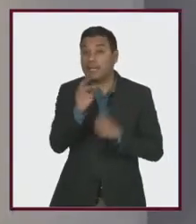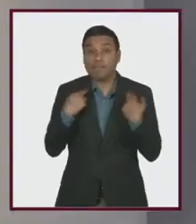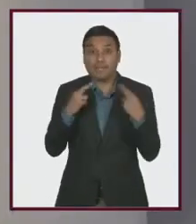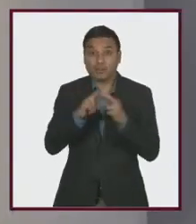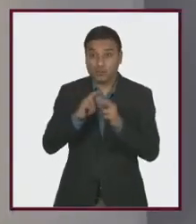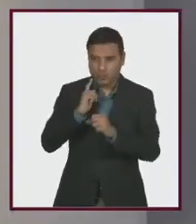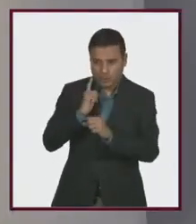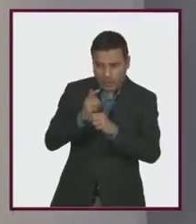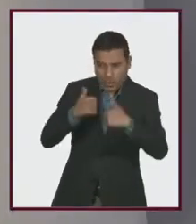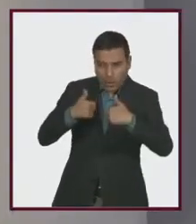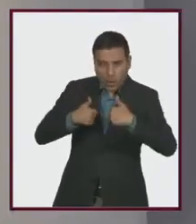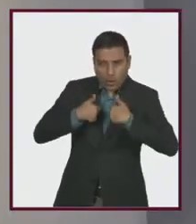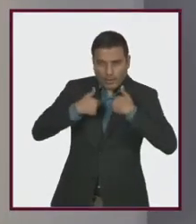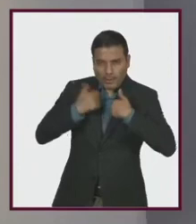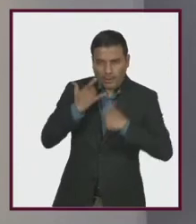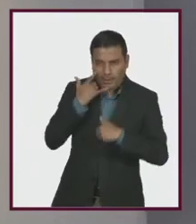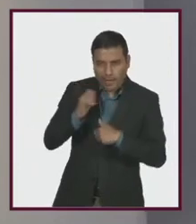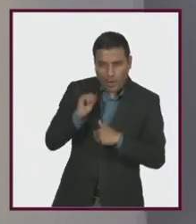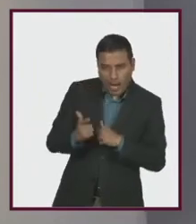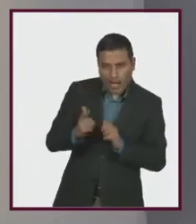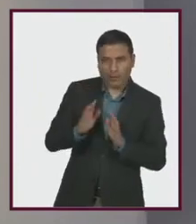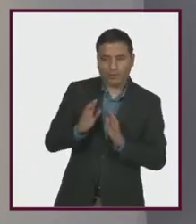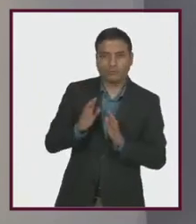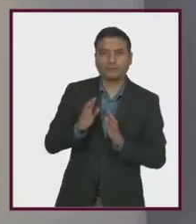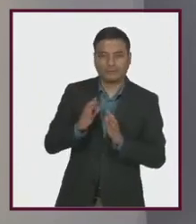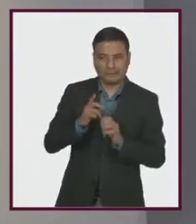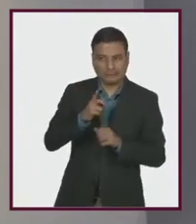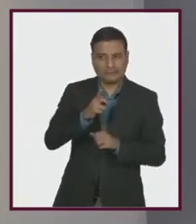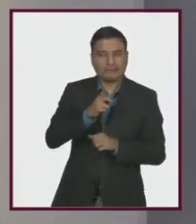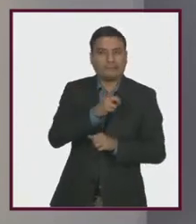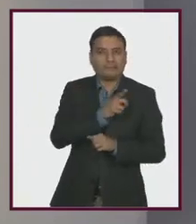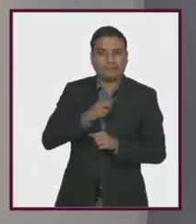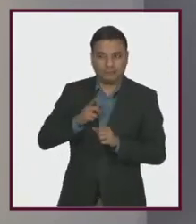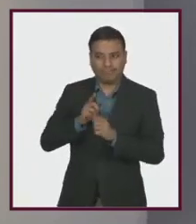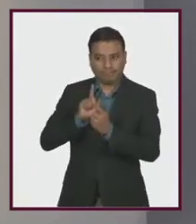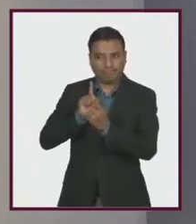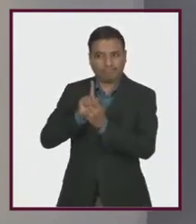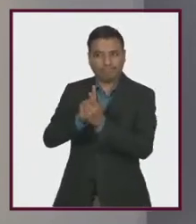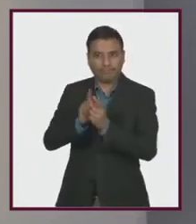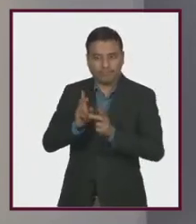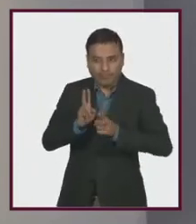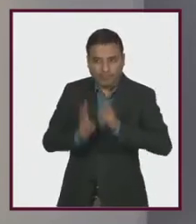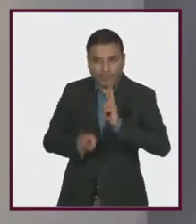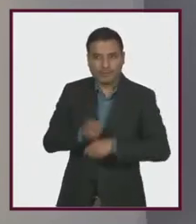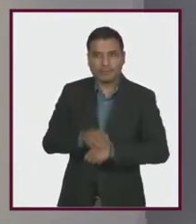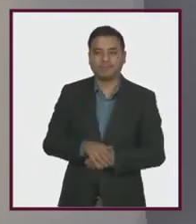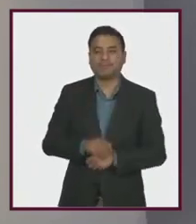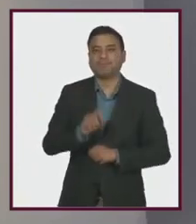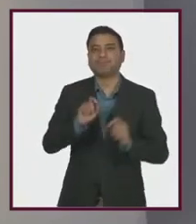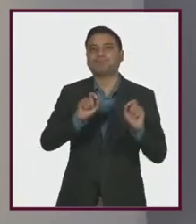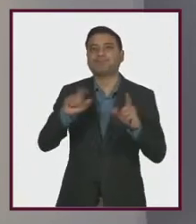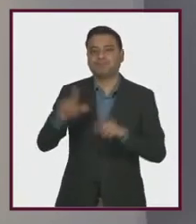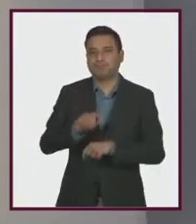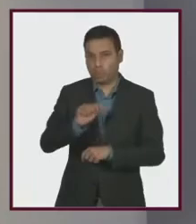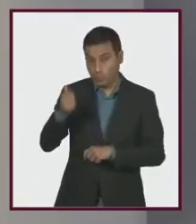Eso va a ser importante. Y con hacer justamente alternativas de intervención. La siguiente, por favor.